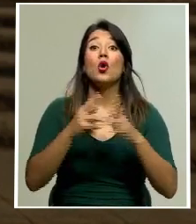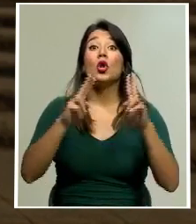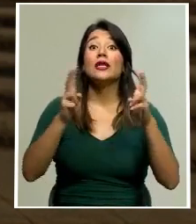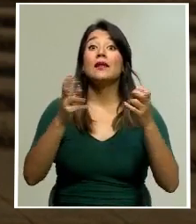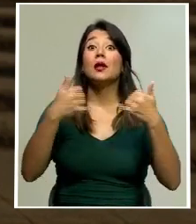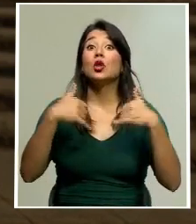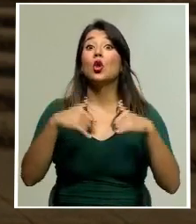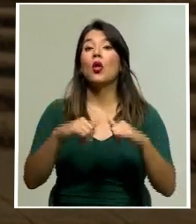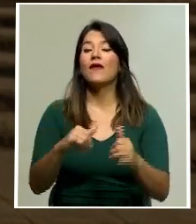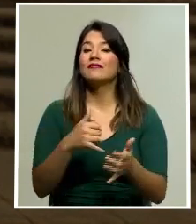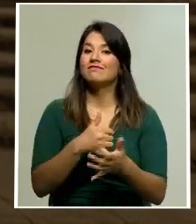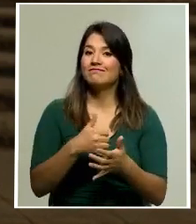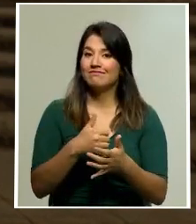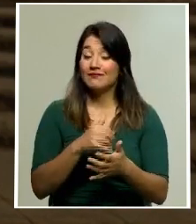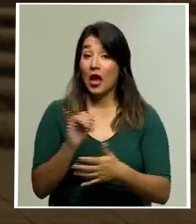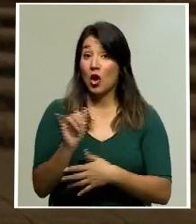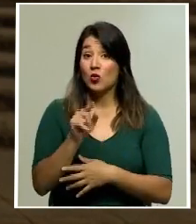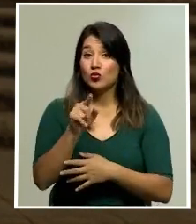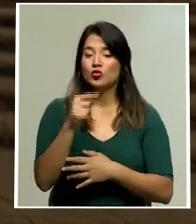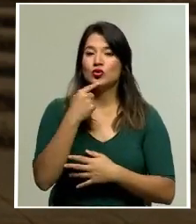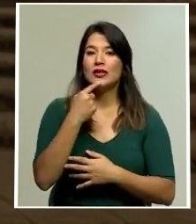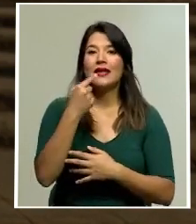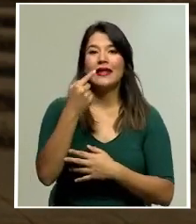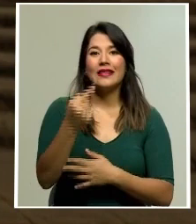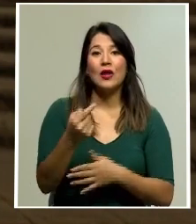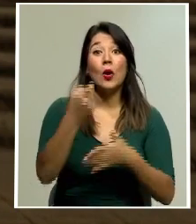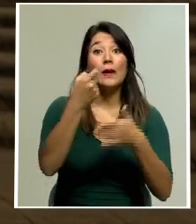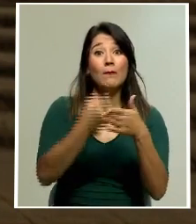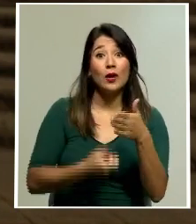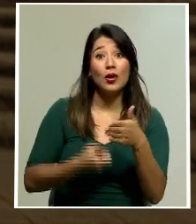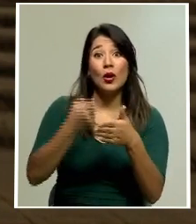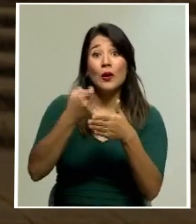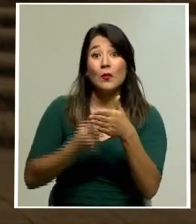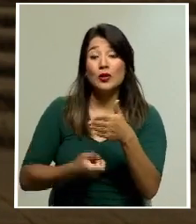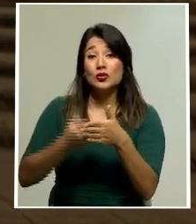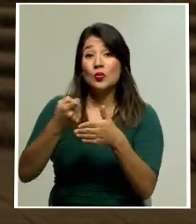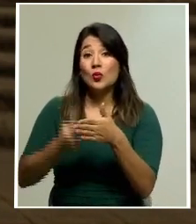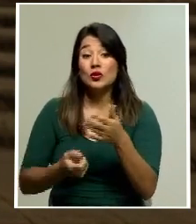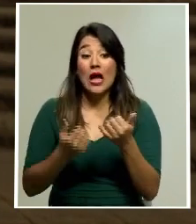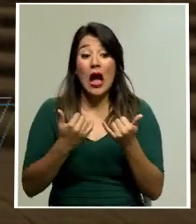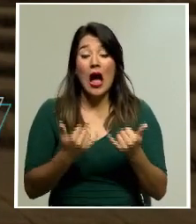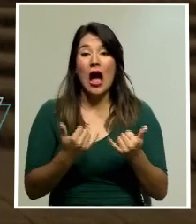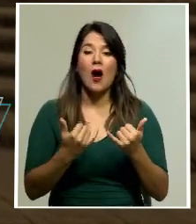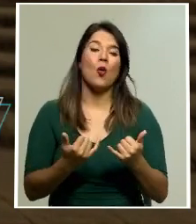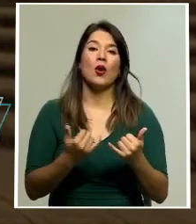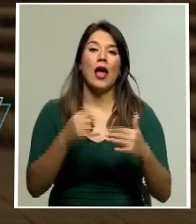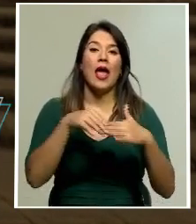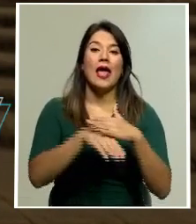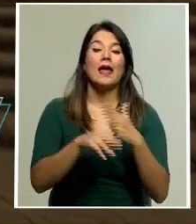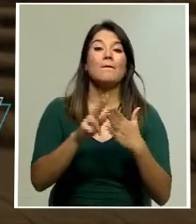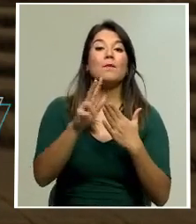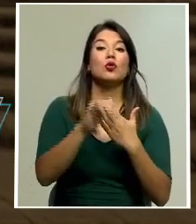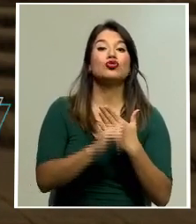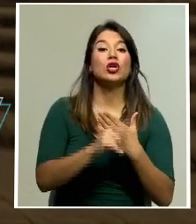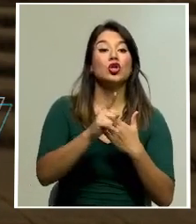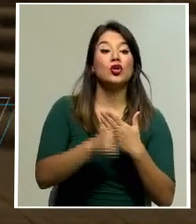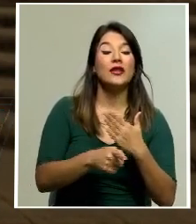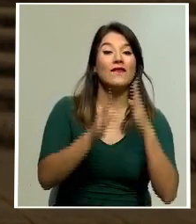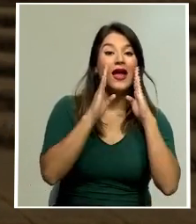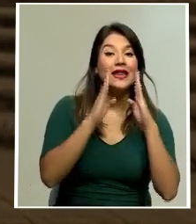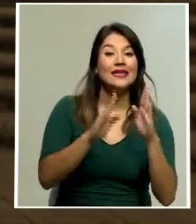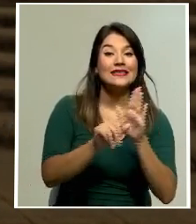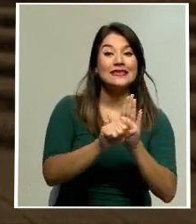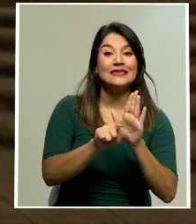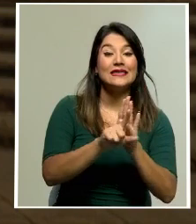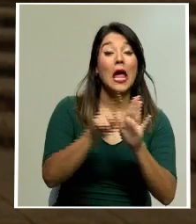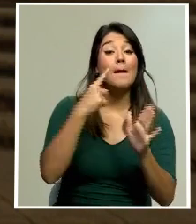delicado, como usted lo mencionaba, impuestos que se están analizando en lo que es la agenda del Fondo Monetario Internacional